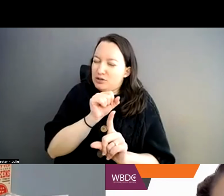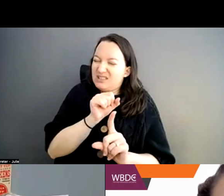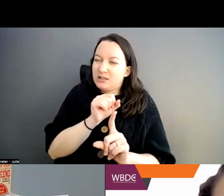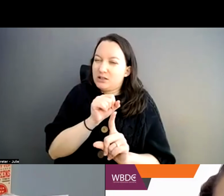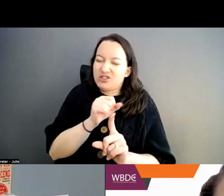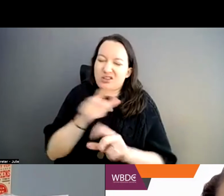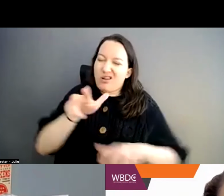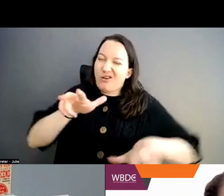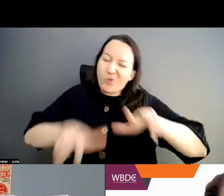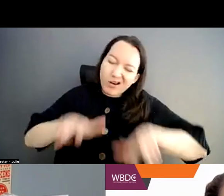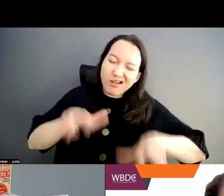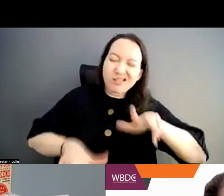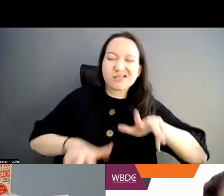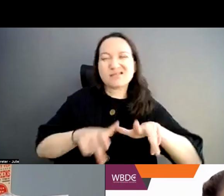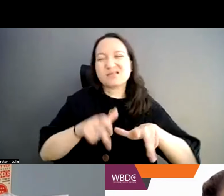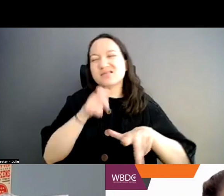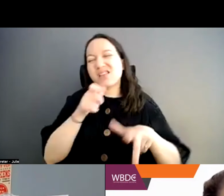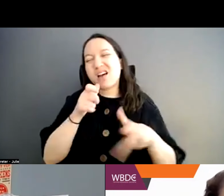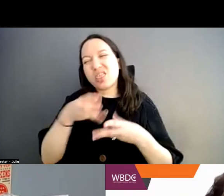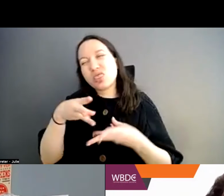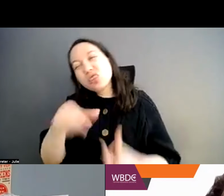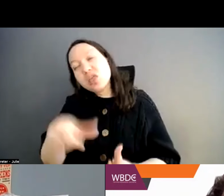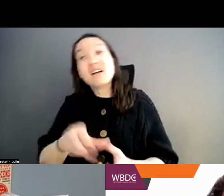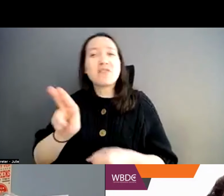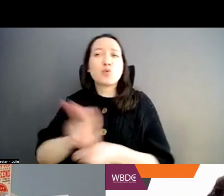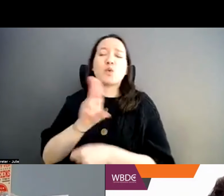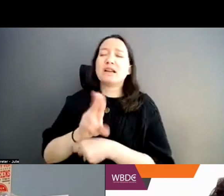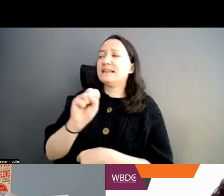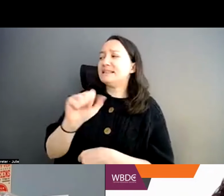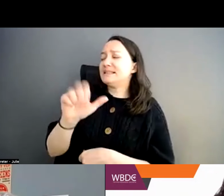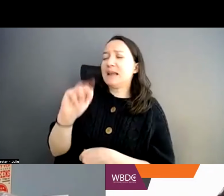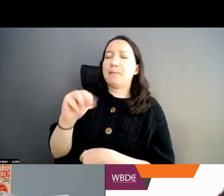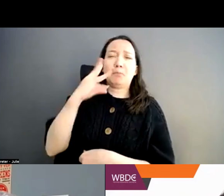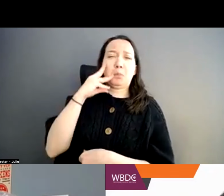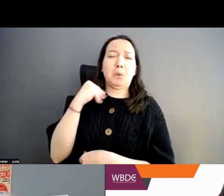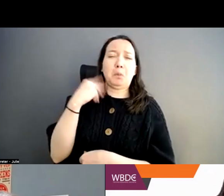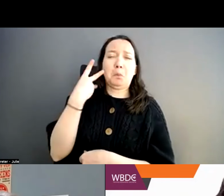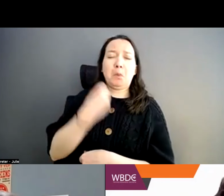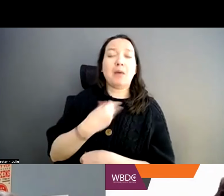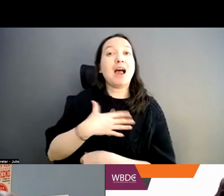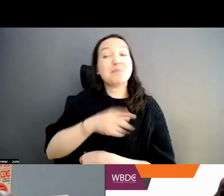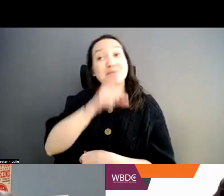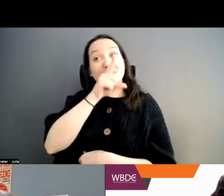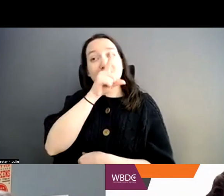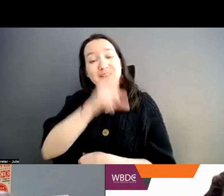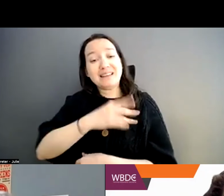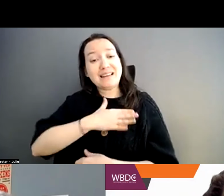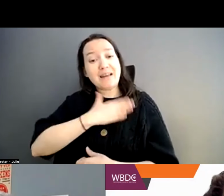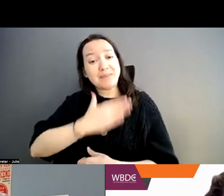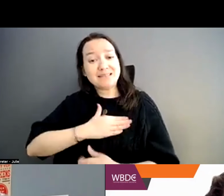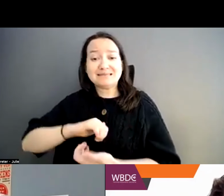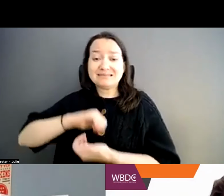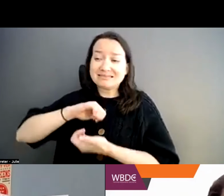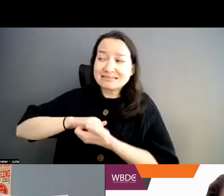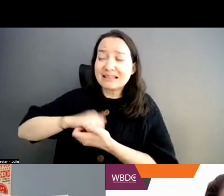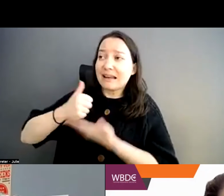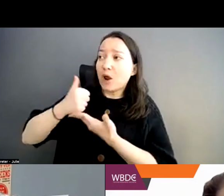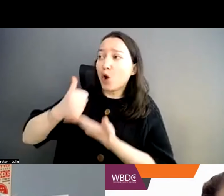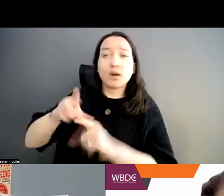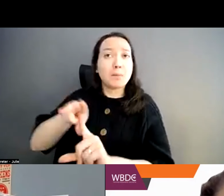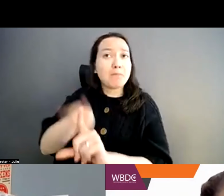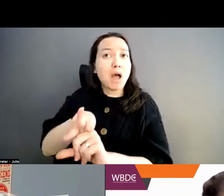registrarse. Así que es un poco difícil, pero yo he trabajado con ellos extensivamente y estoy feliz de acompañarles